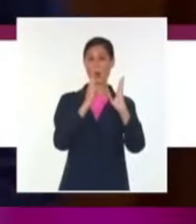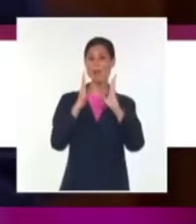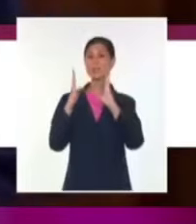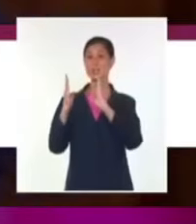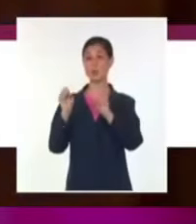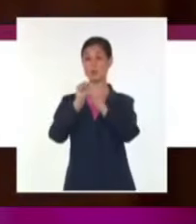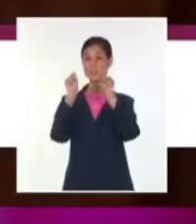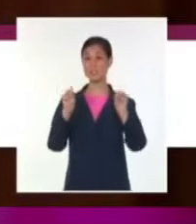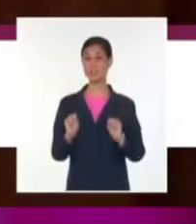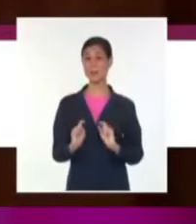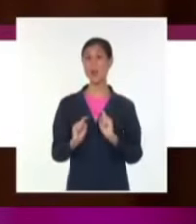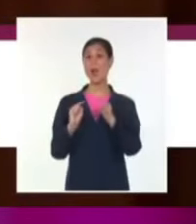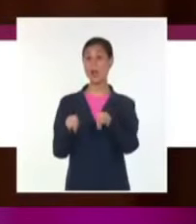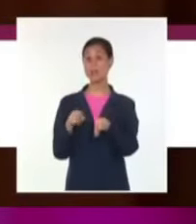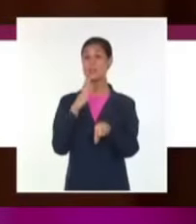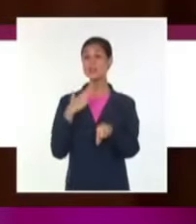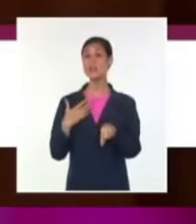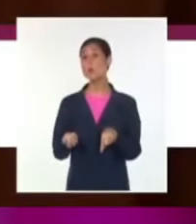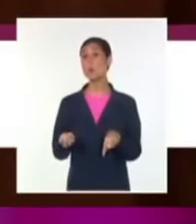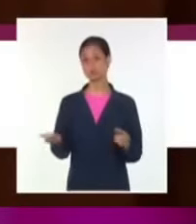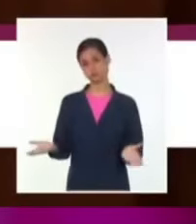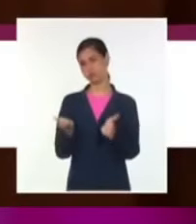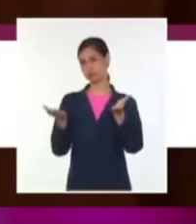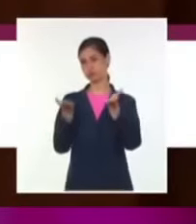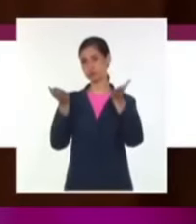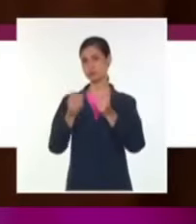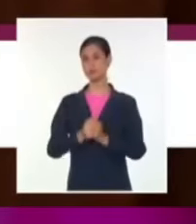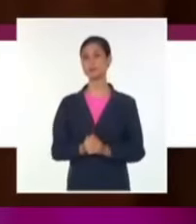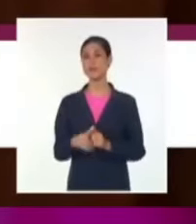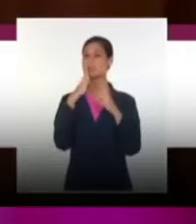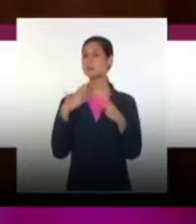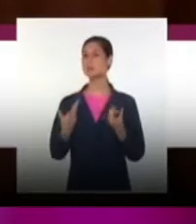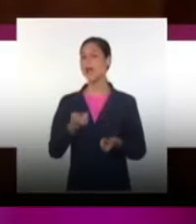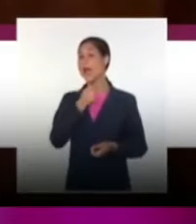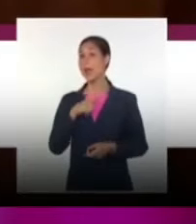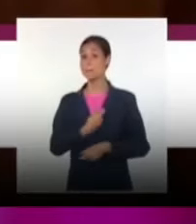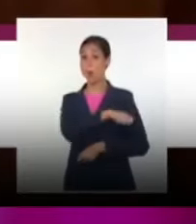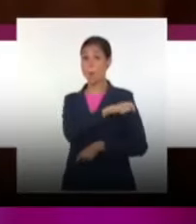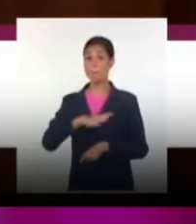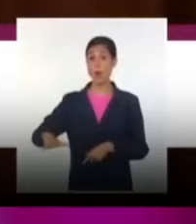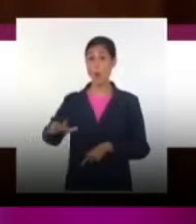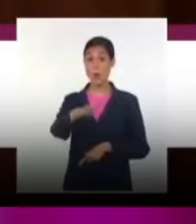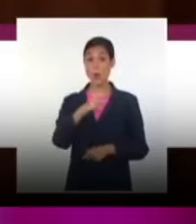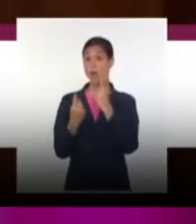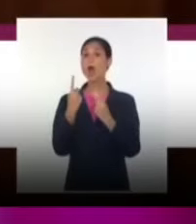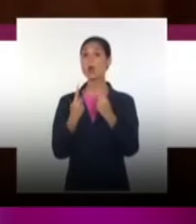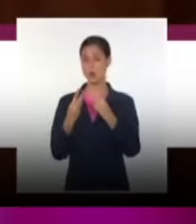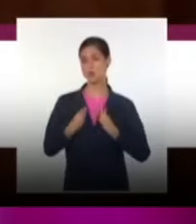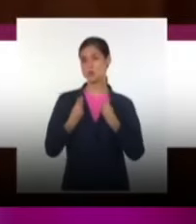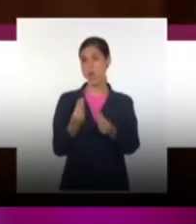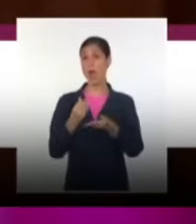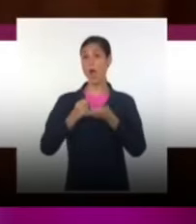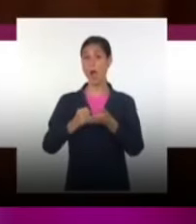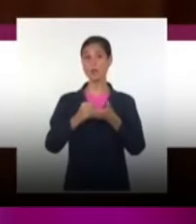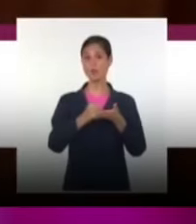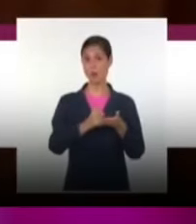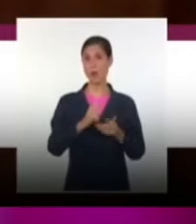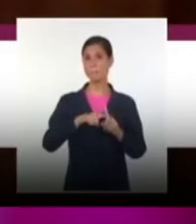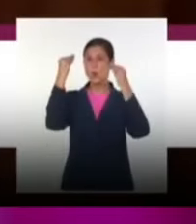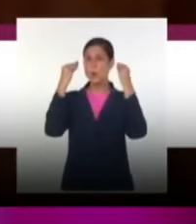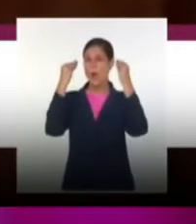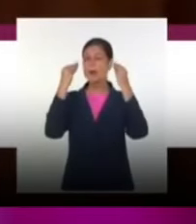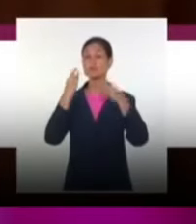Eso significa defender ante todo los intereses y las necesidades del pueblo, la máxima consideración hacia él, la preocupación constante por